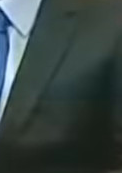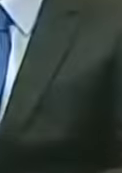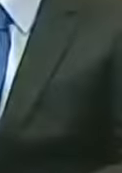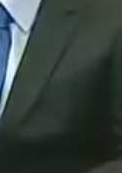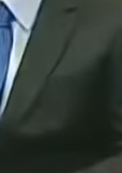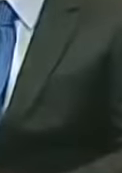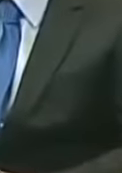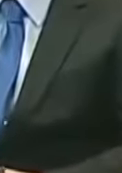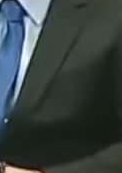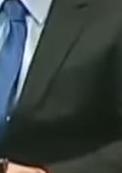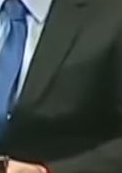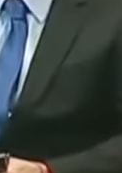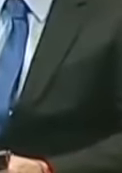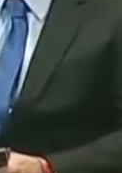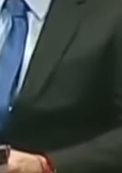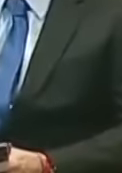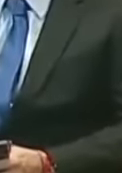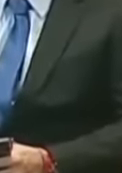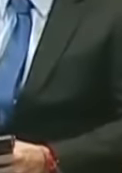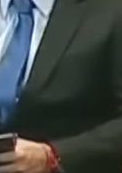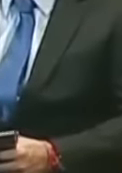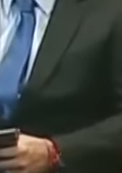con la asunción